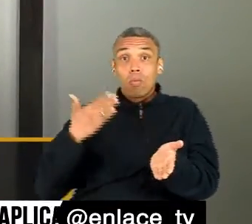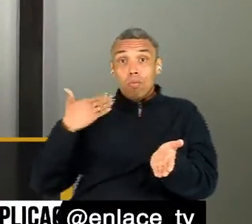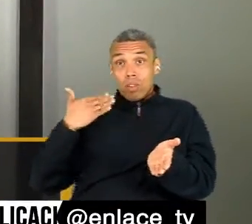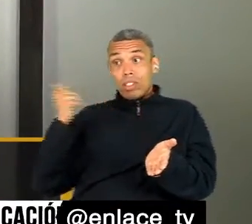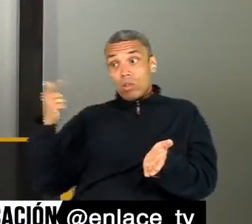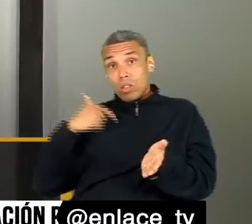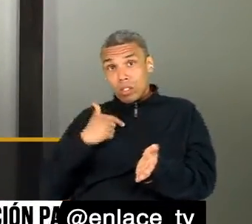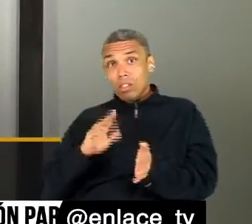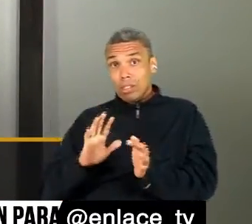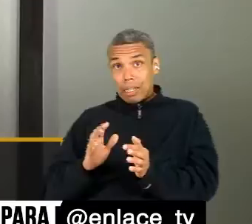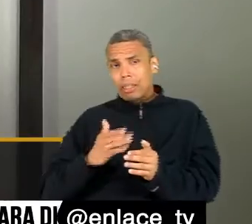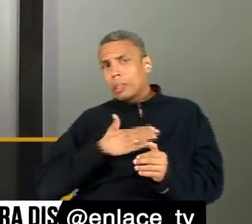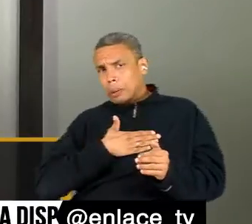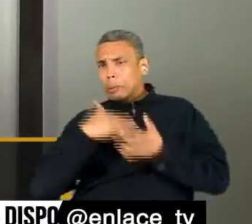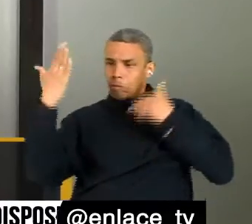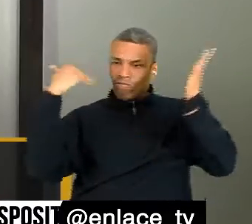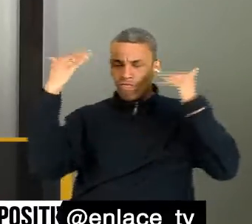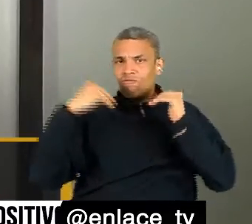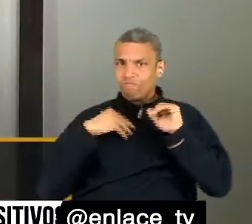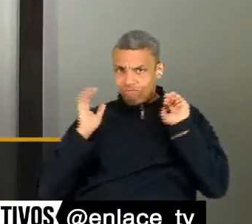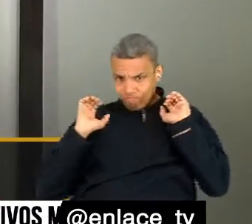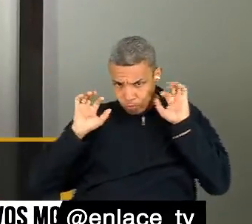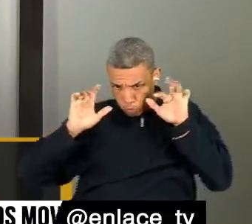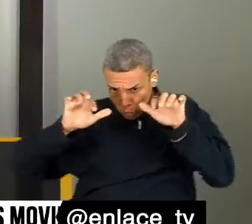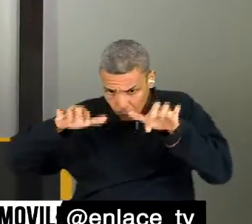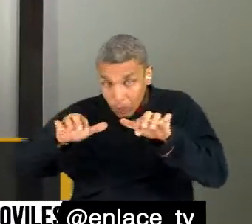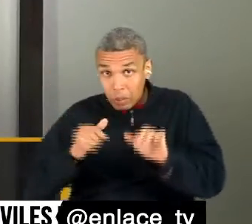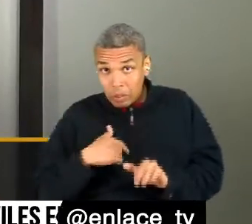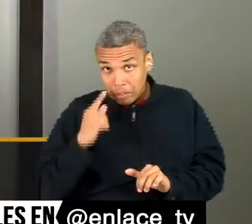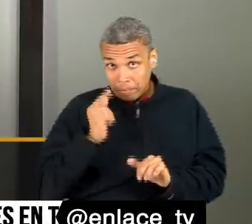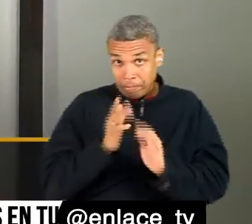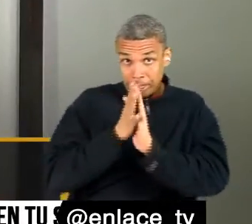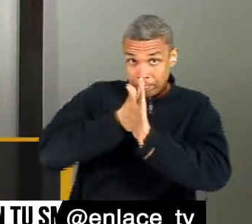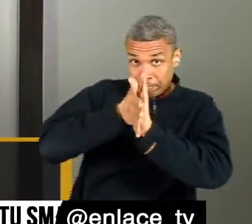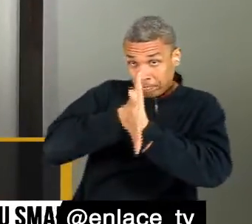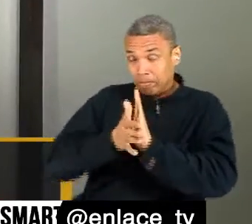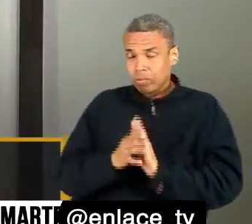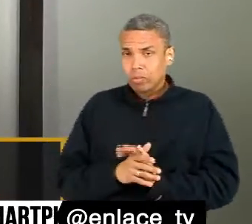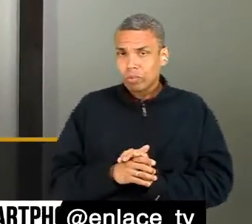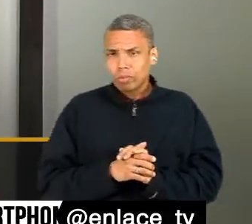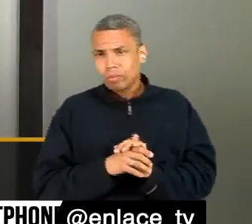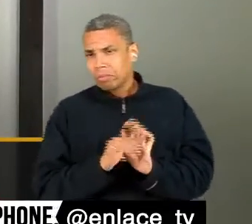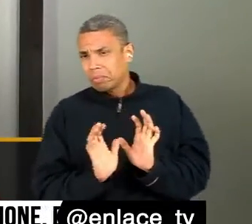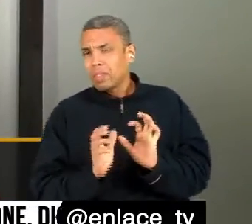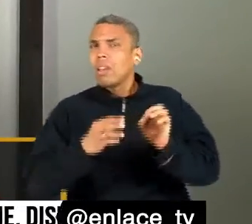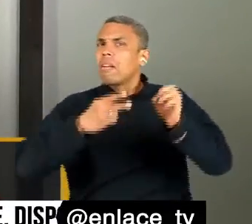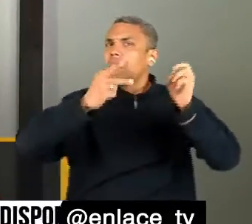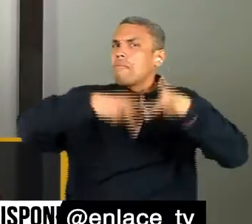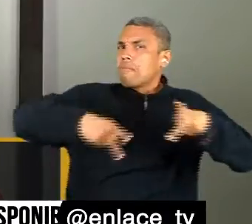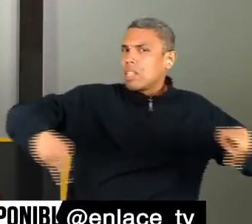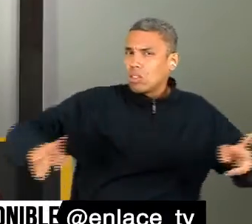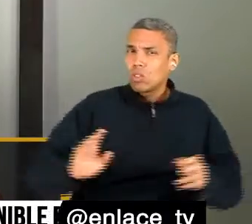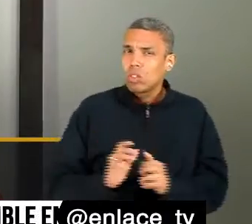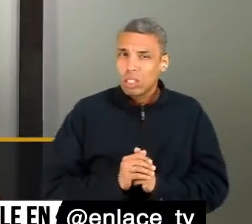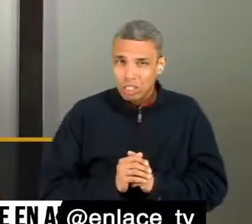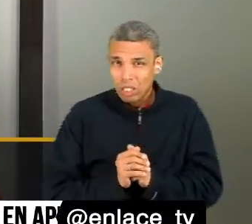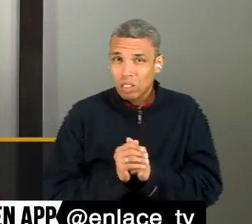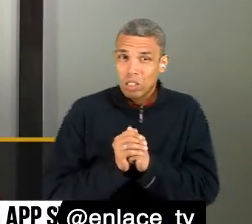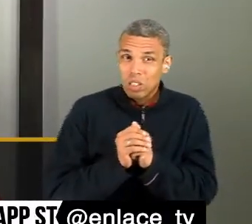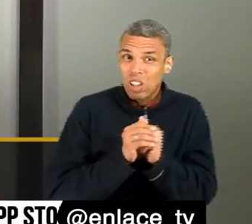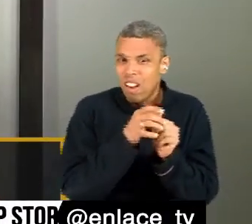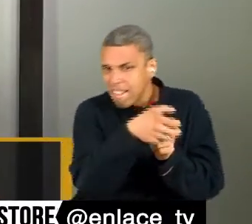tal obliga o revictimiza muchas veces a las personas que son víctimas de esto, de trata de